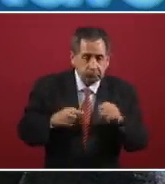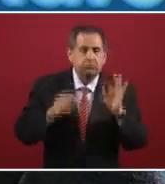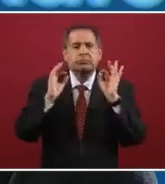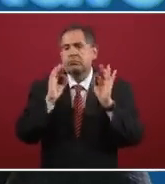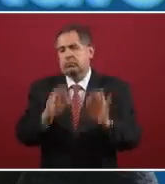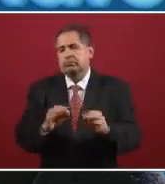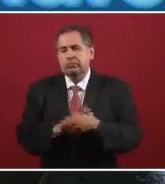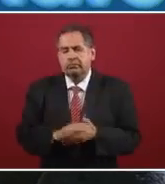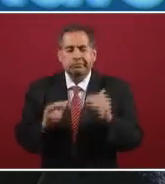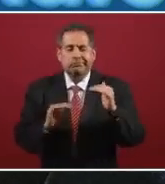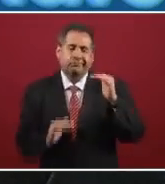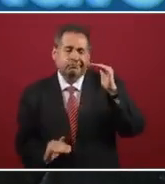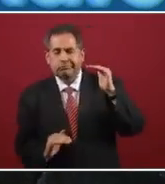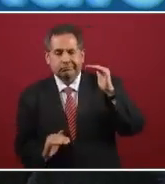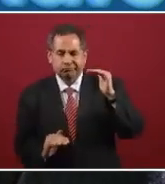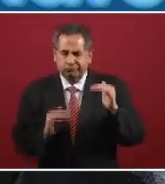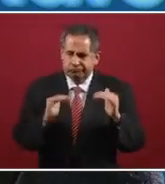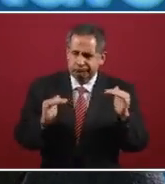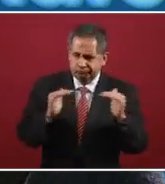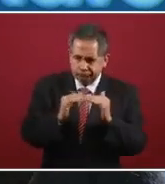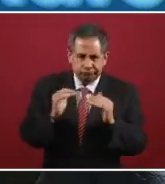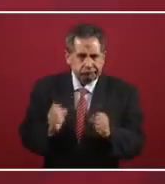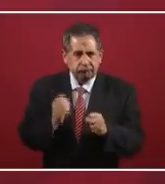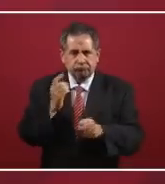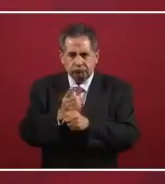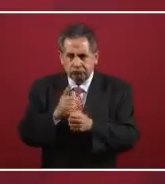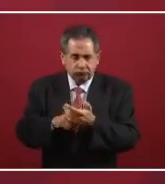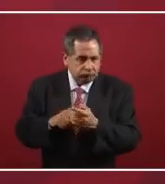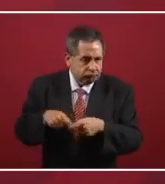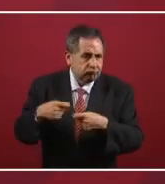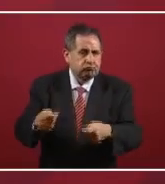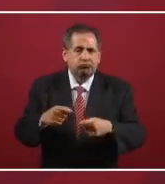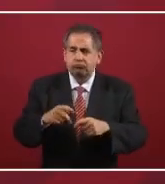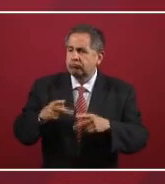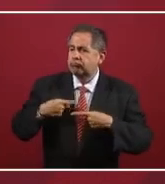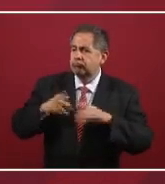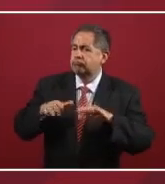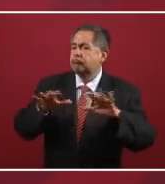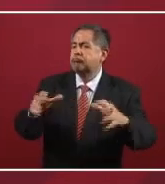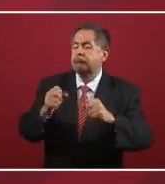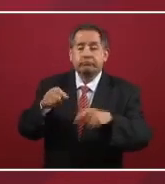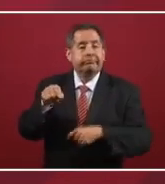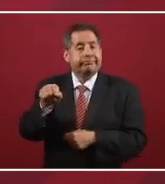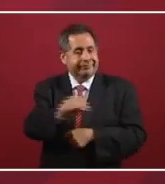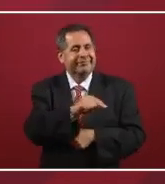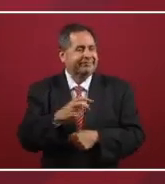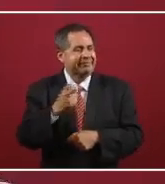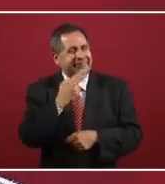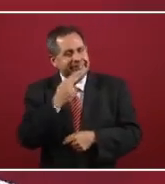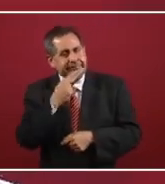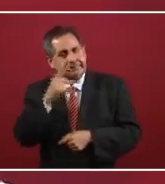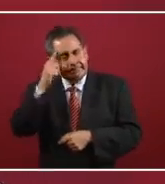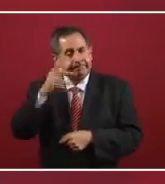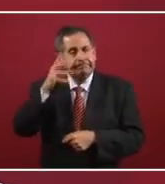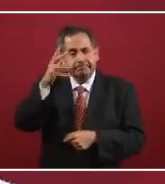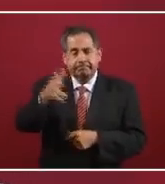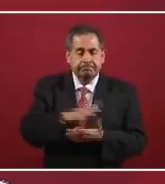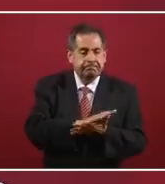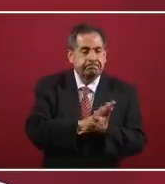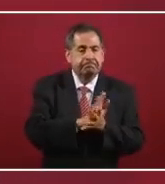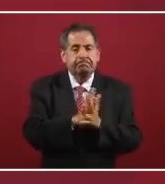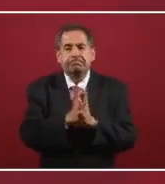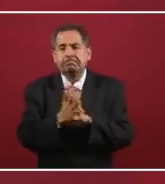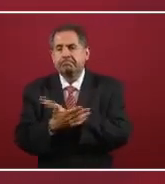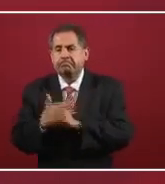la desigualdad, dando oportunidades, recuperando el espacio público, va a hacer que de manera indirecta haya